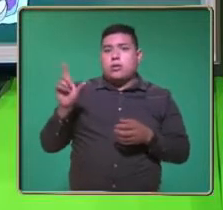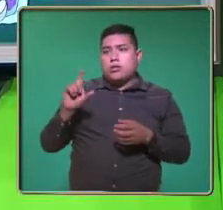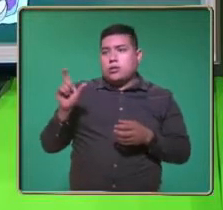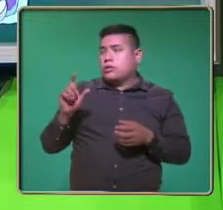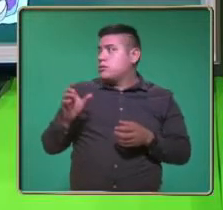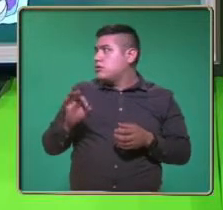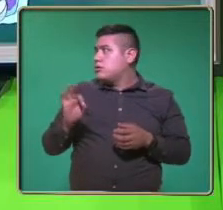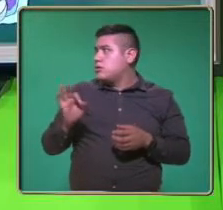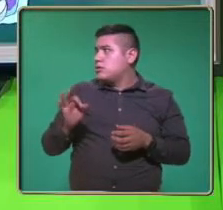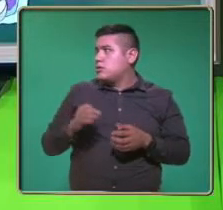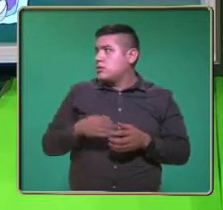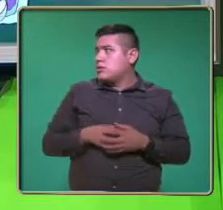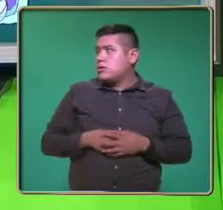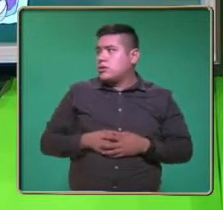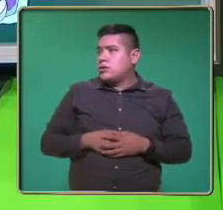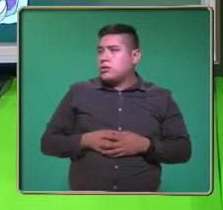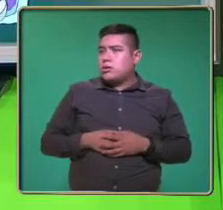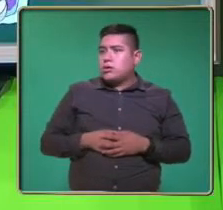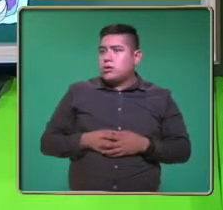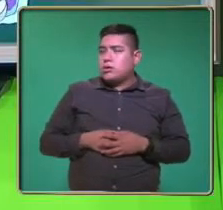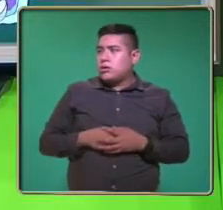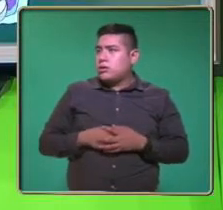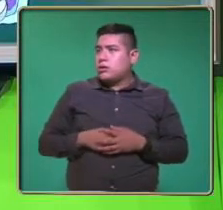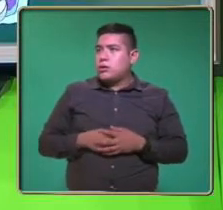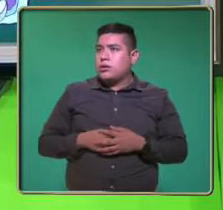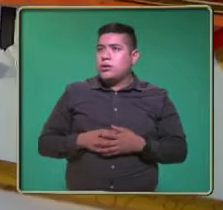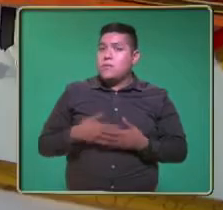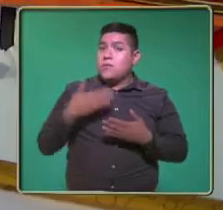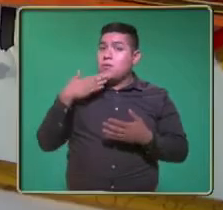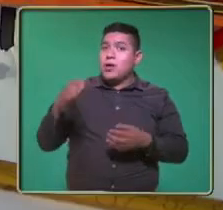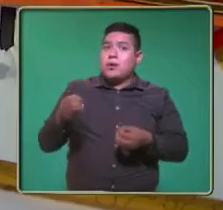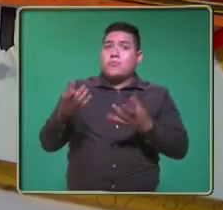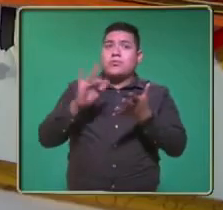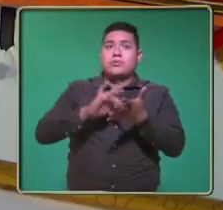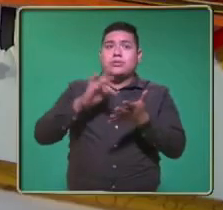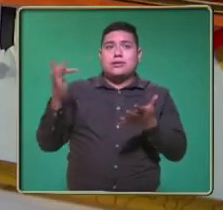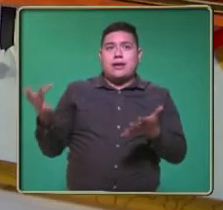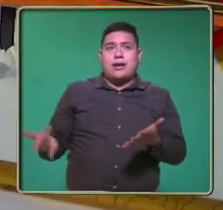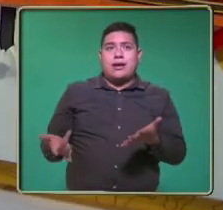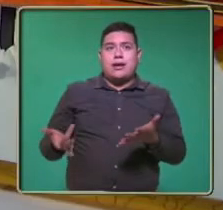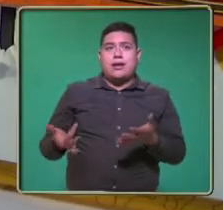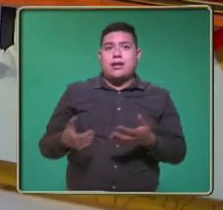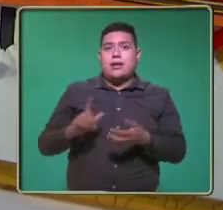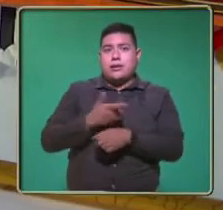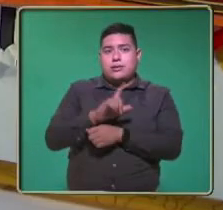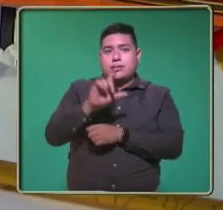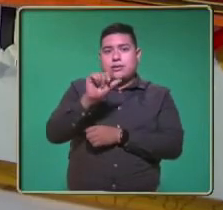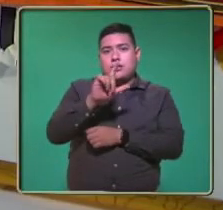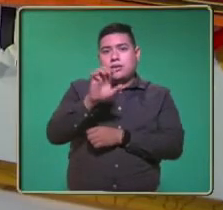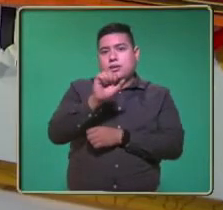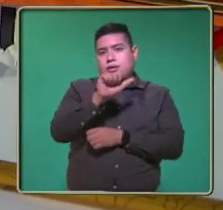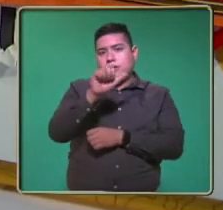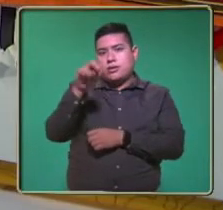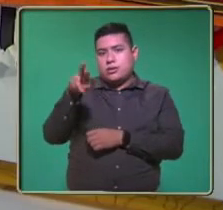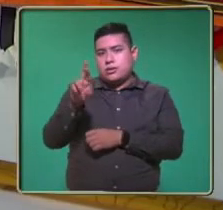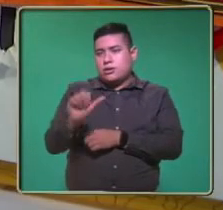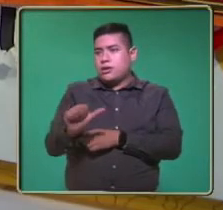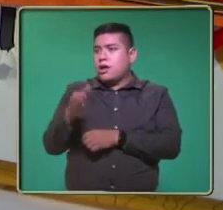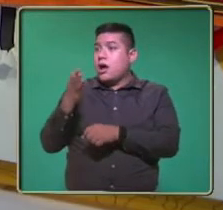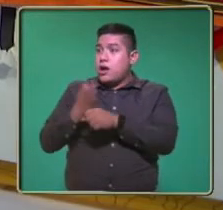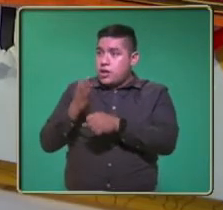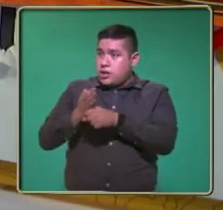las dificultades que se han tenido. Ok, muy bien. Muchísimas gracias, licenciada Alessandra. Bueno, mire,